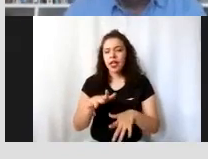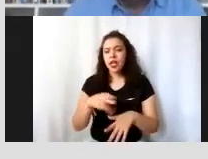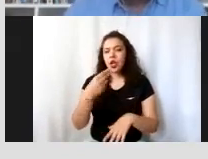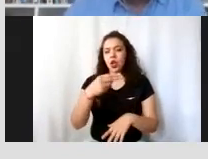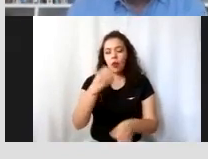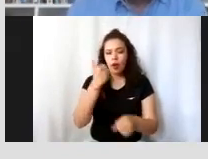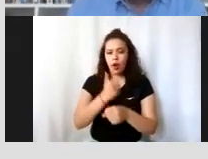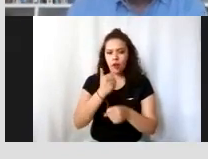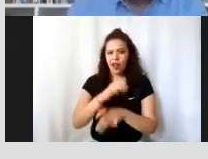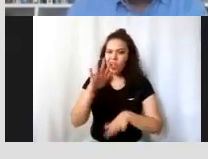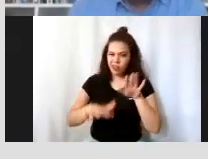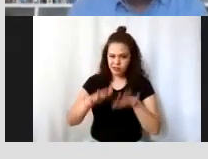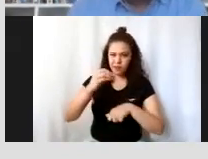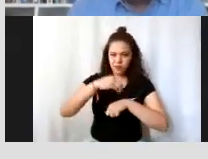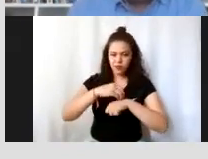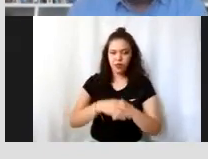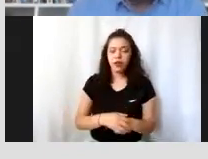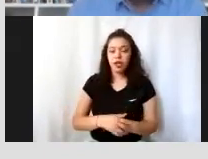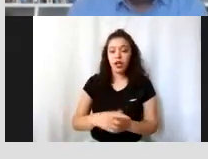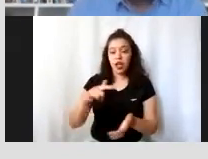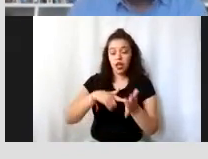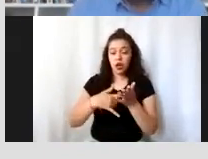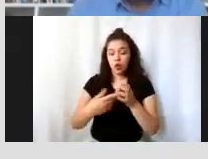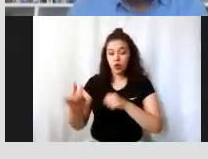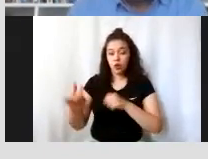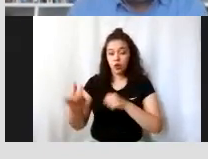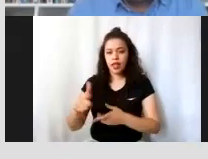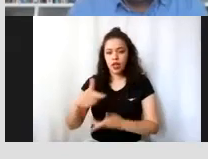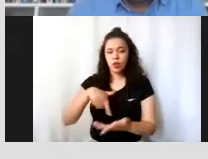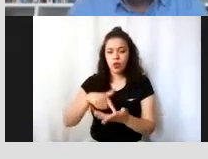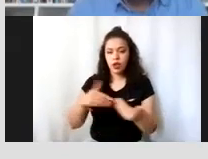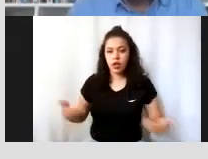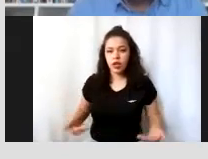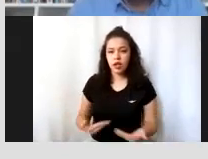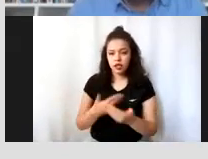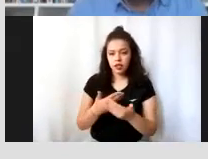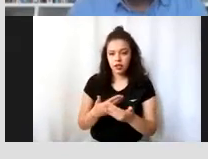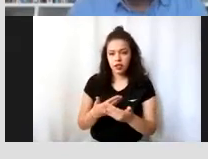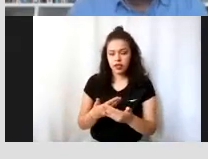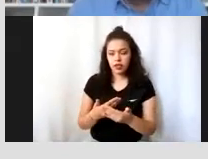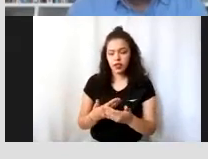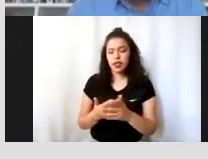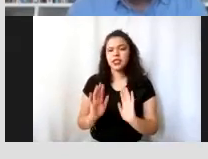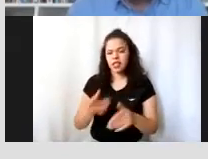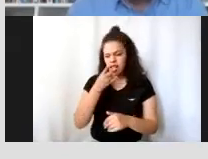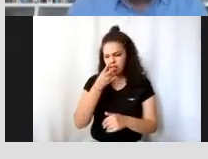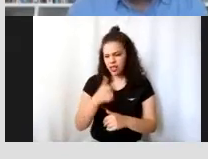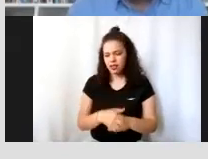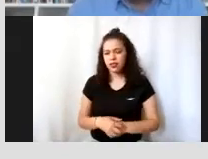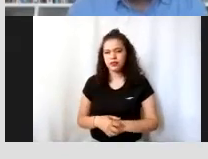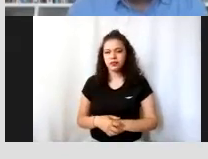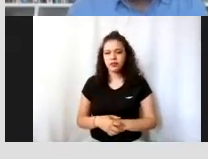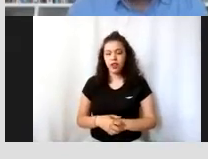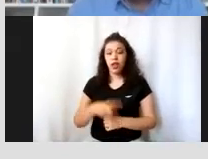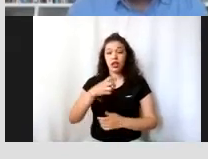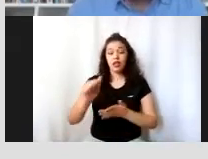abuelos, la hora, día, donde nació, lugar de nacimiento, eso también ya lo dije. Esto es, el acta